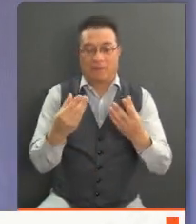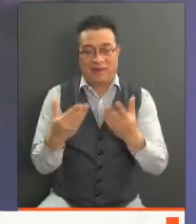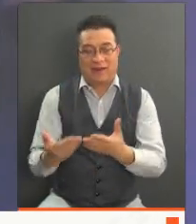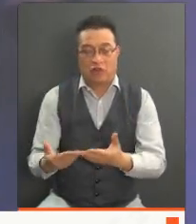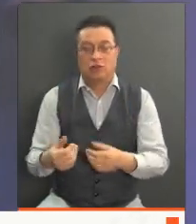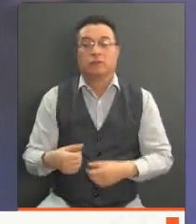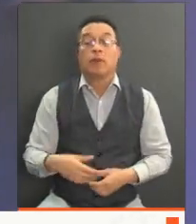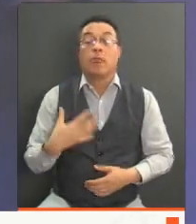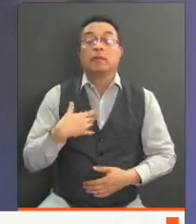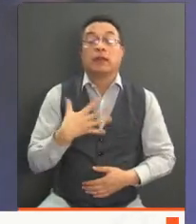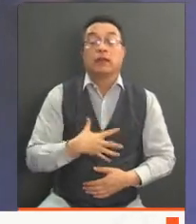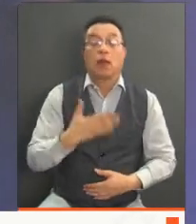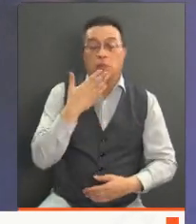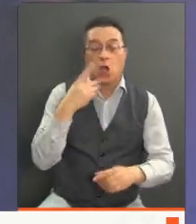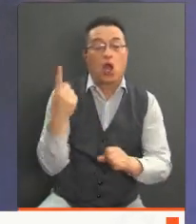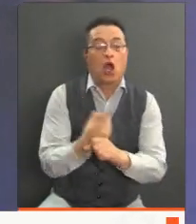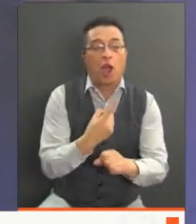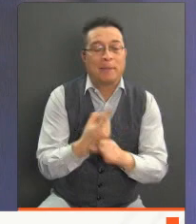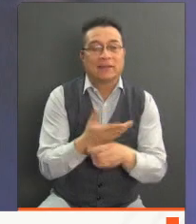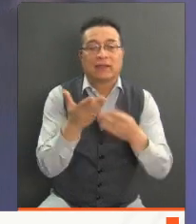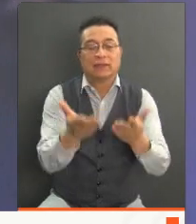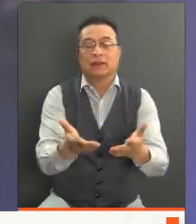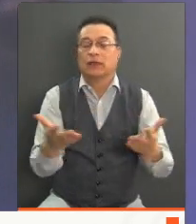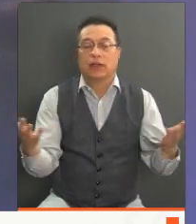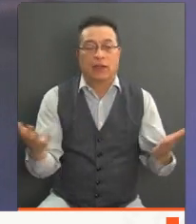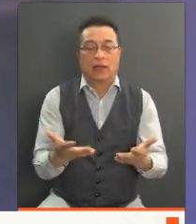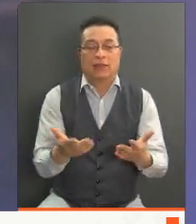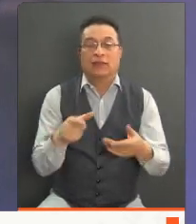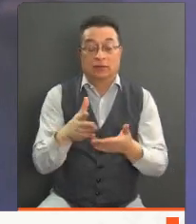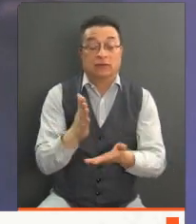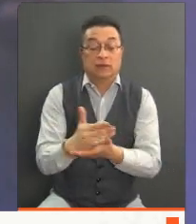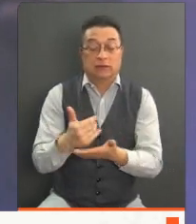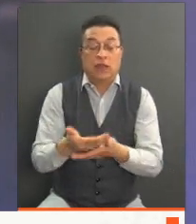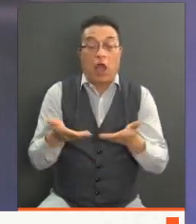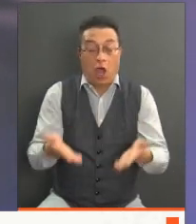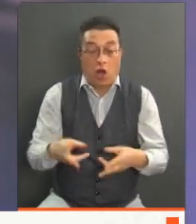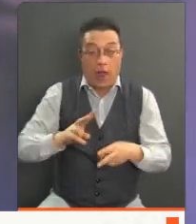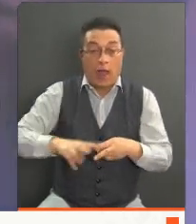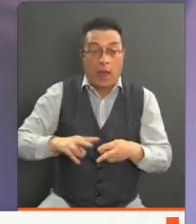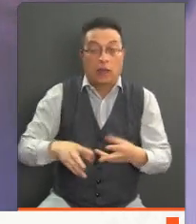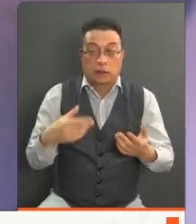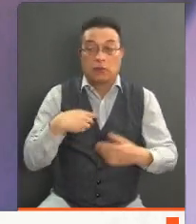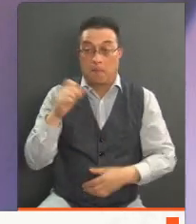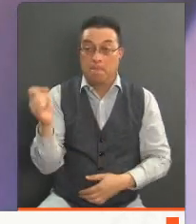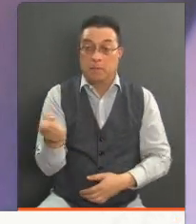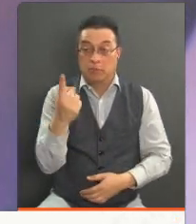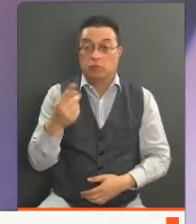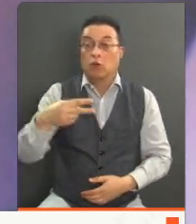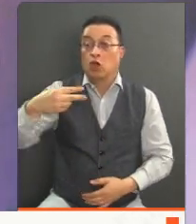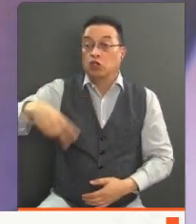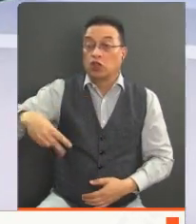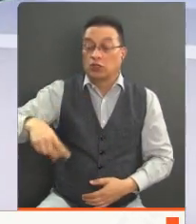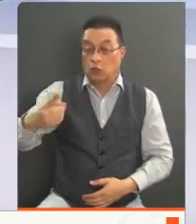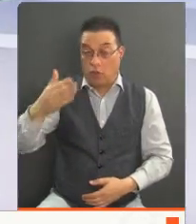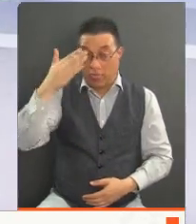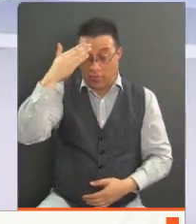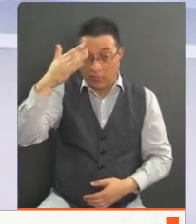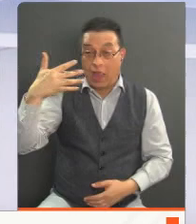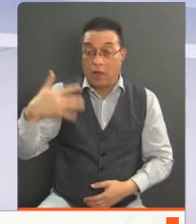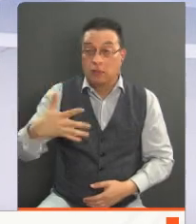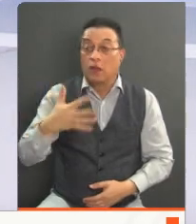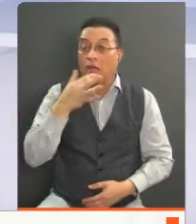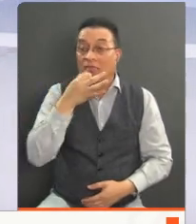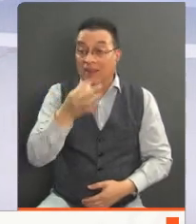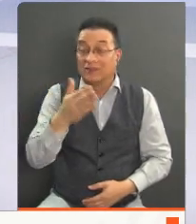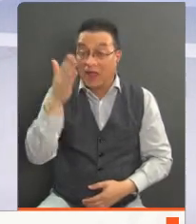queremos hablar con él respecto de lo que se están las medidas que se están adoptando pero primero vamos con la noticia del día que dice relación se acuerdan ustedes